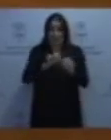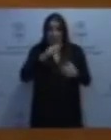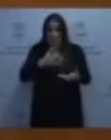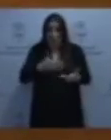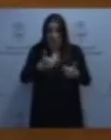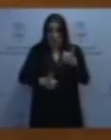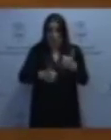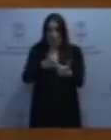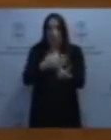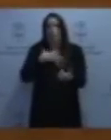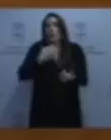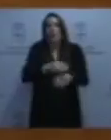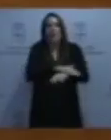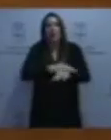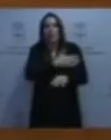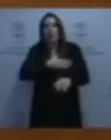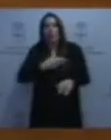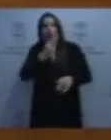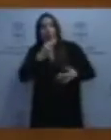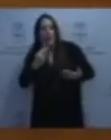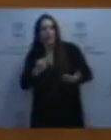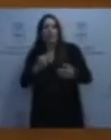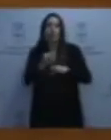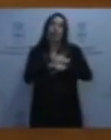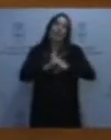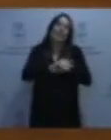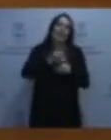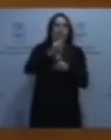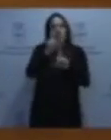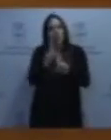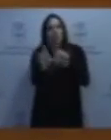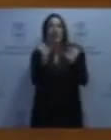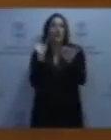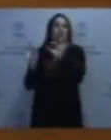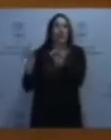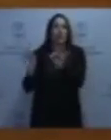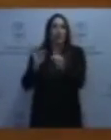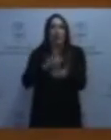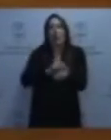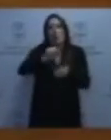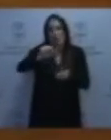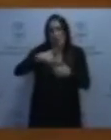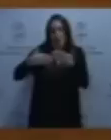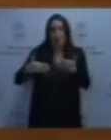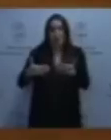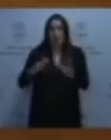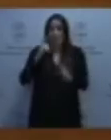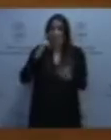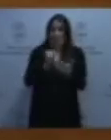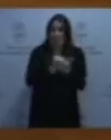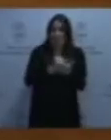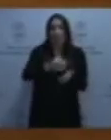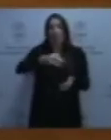que nos quisiera vender el Gobierno, de bases de datos de preguntas, de selección ante notario, con una prueba oral en